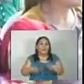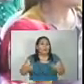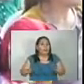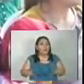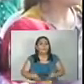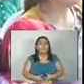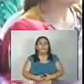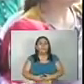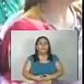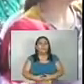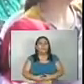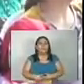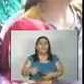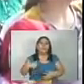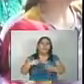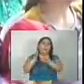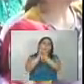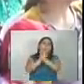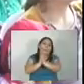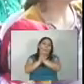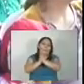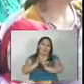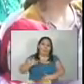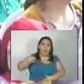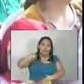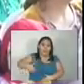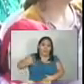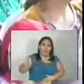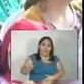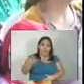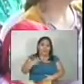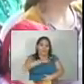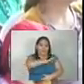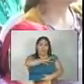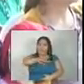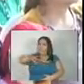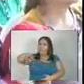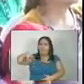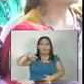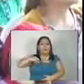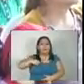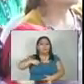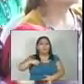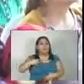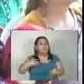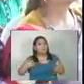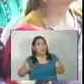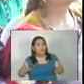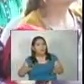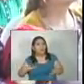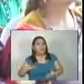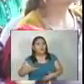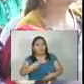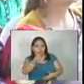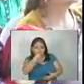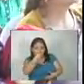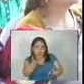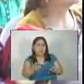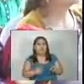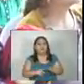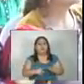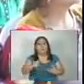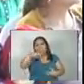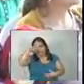pues a pedirle verdad para que el próximo año pues todas las familias tengamos nuestros alimentos,